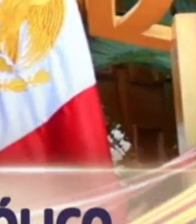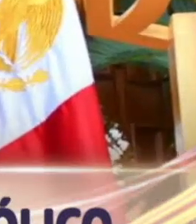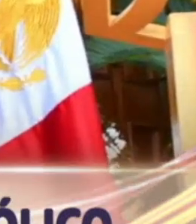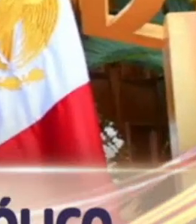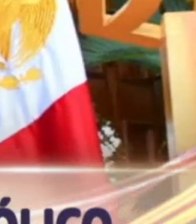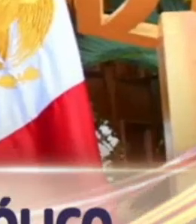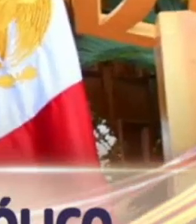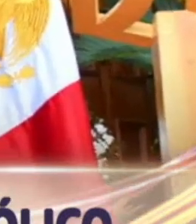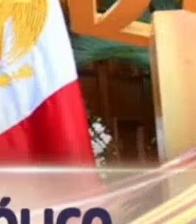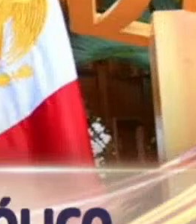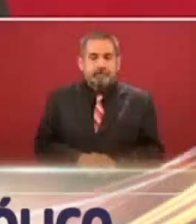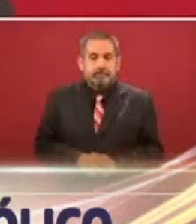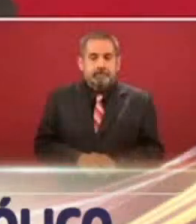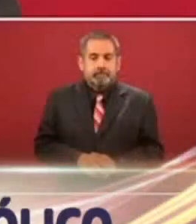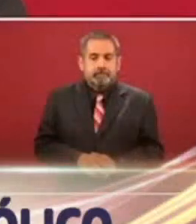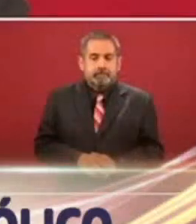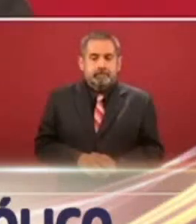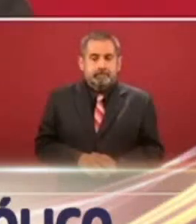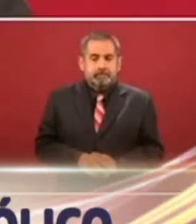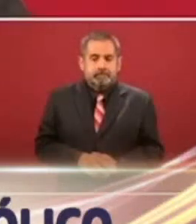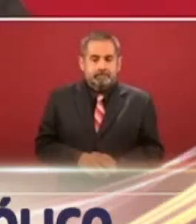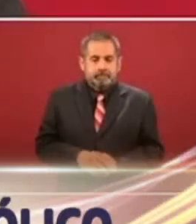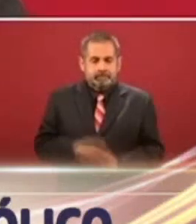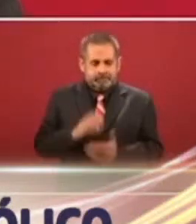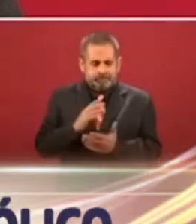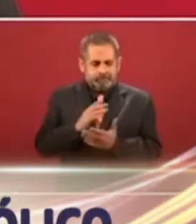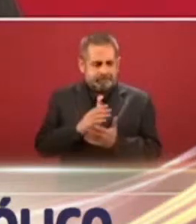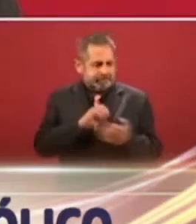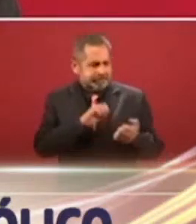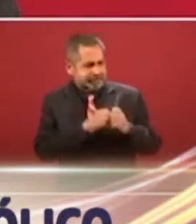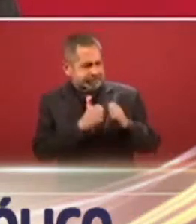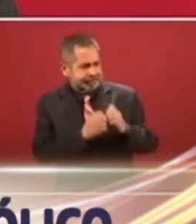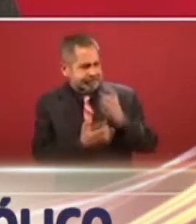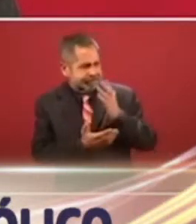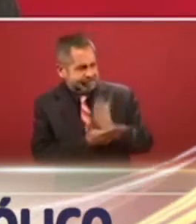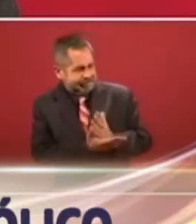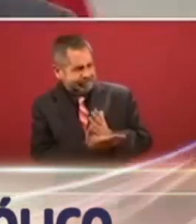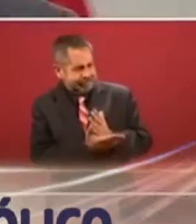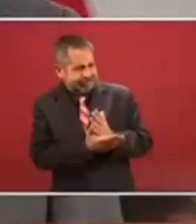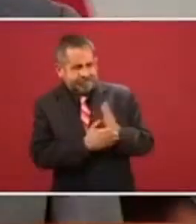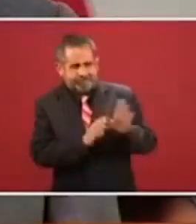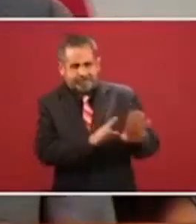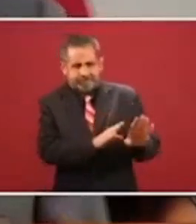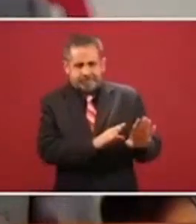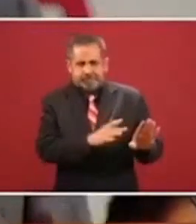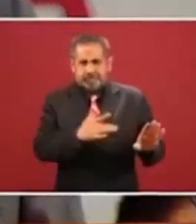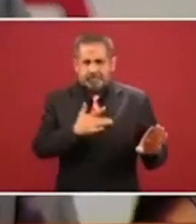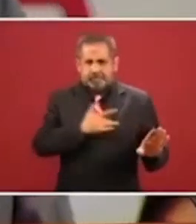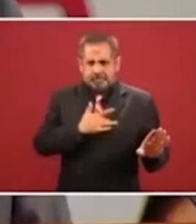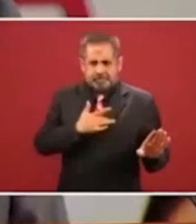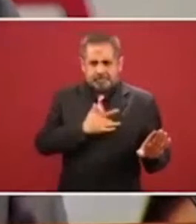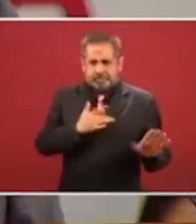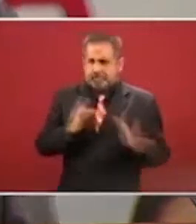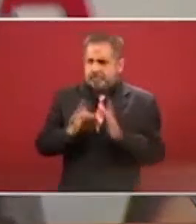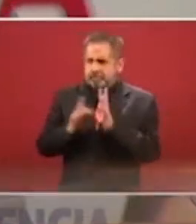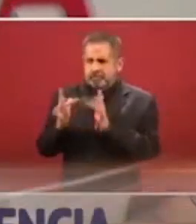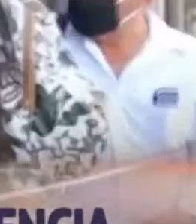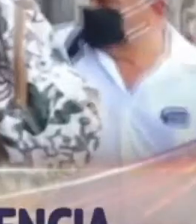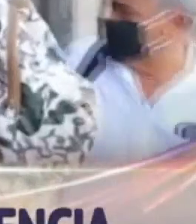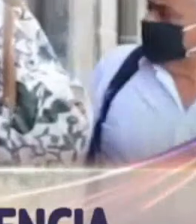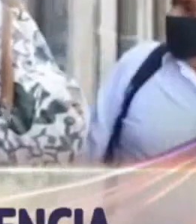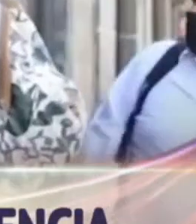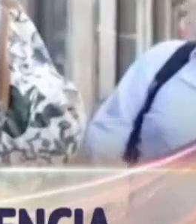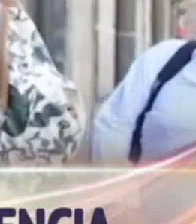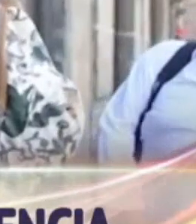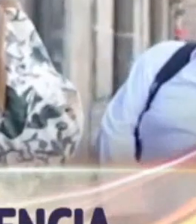población del país. Los mensajes que manda el Vaticano, pues sí, resuenan entre la gente.